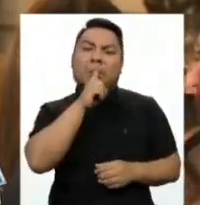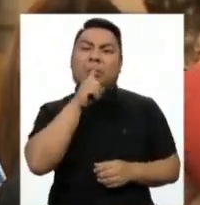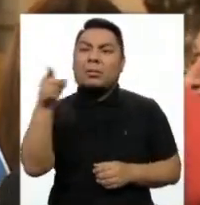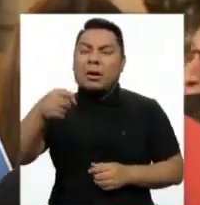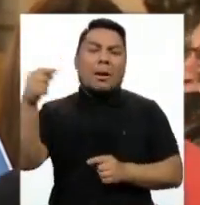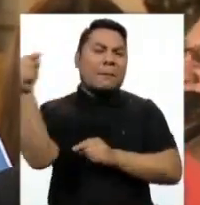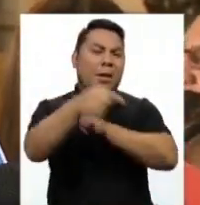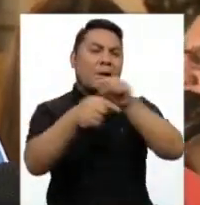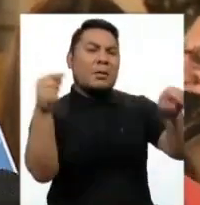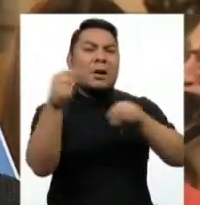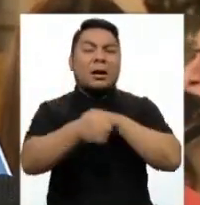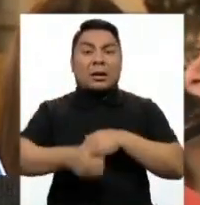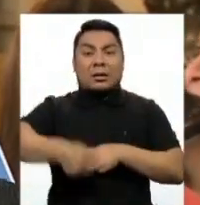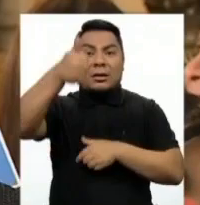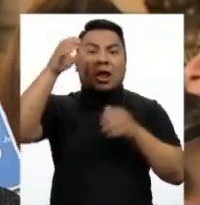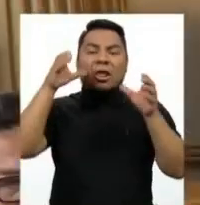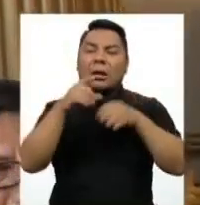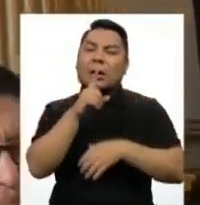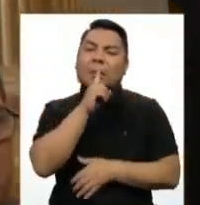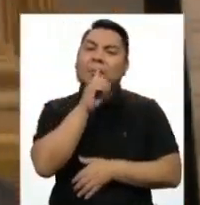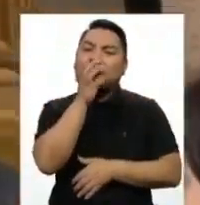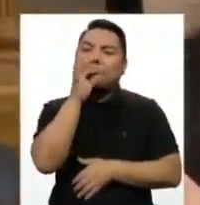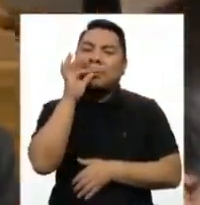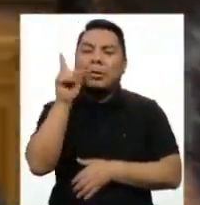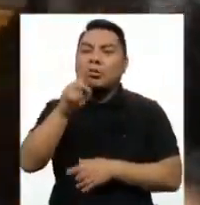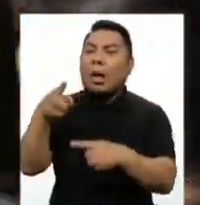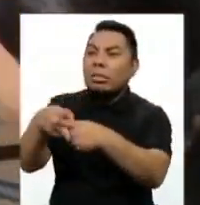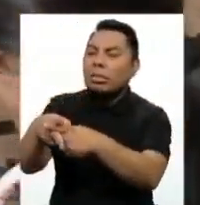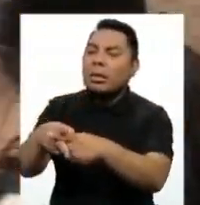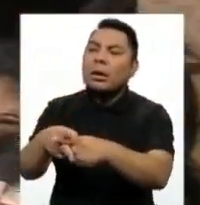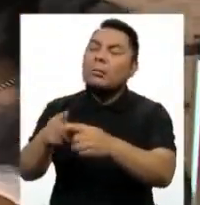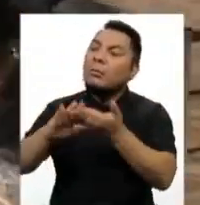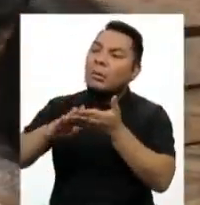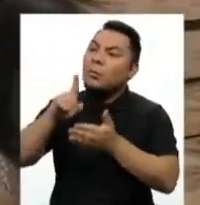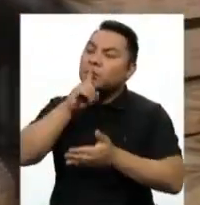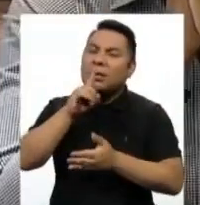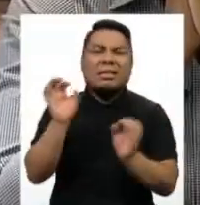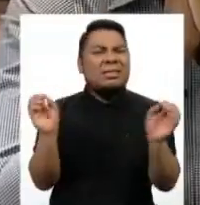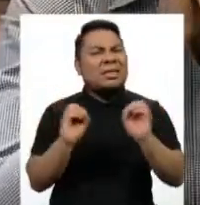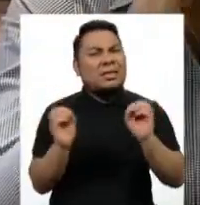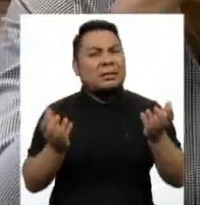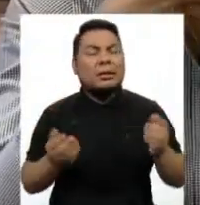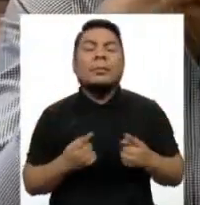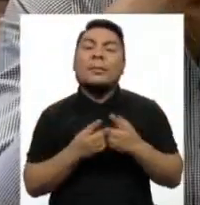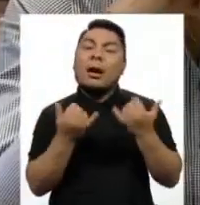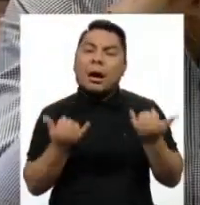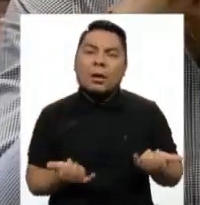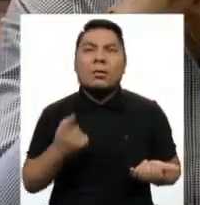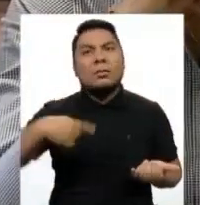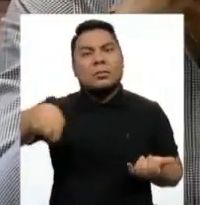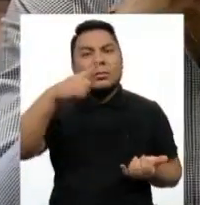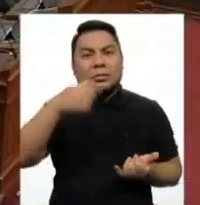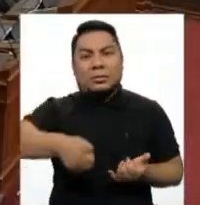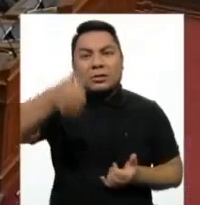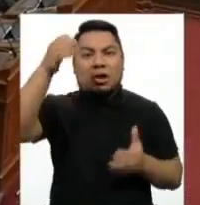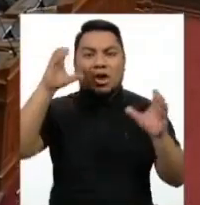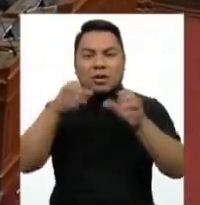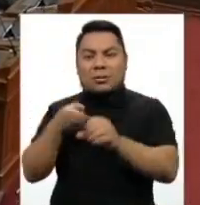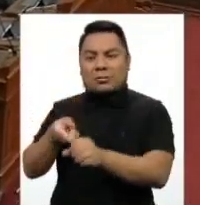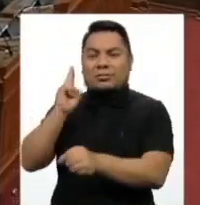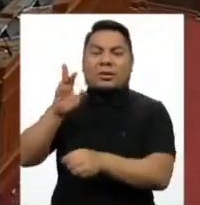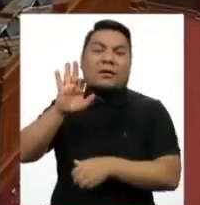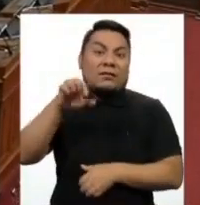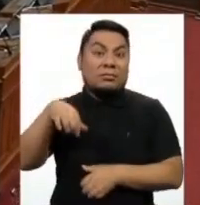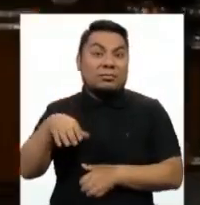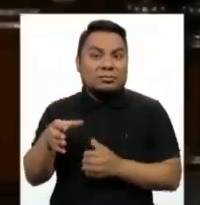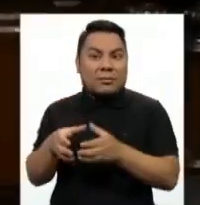Congreso rompa con su partido y se pase a la oposición. La interpretación de Fuerza Popular referida a que el alejamiento de Daniel Salaverry de la bancada